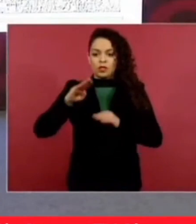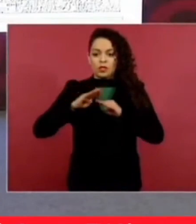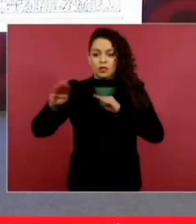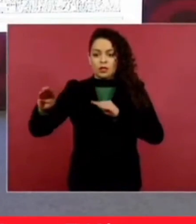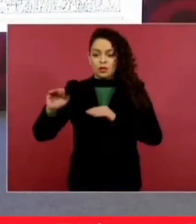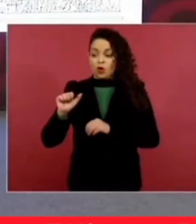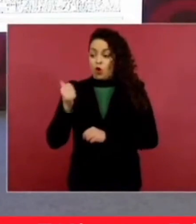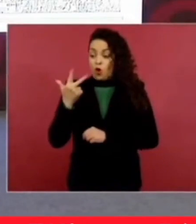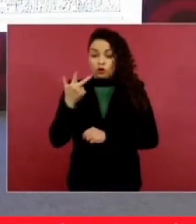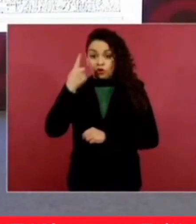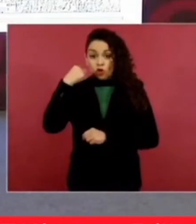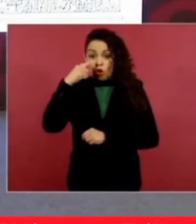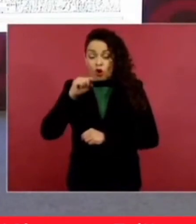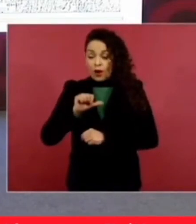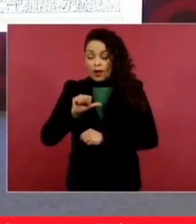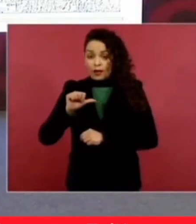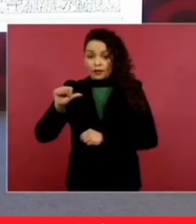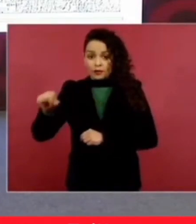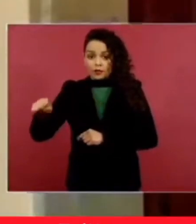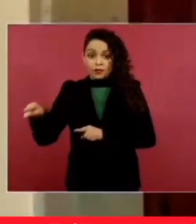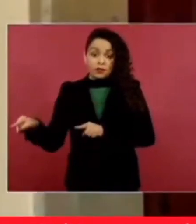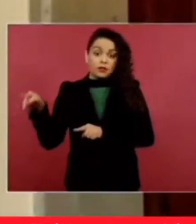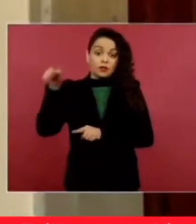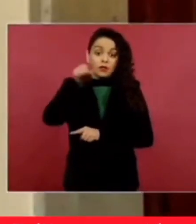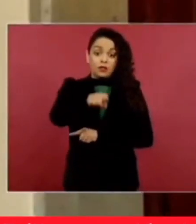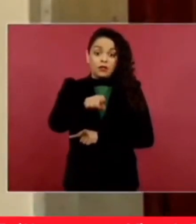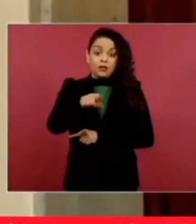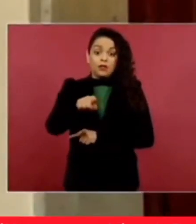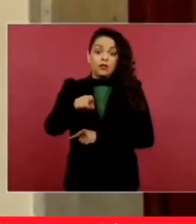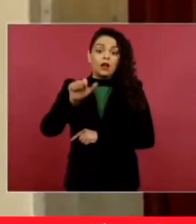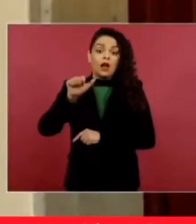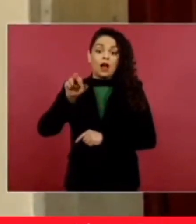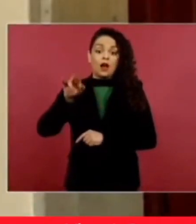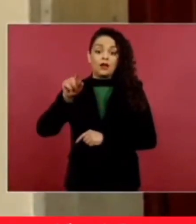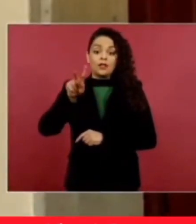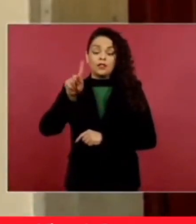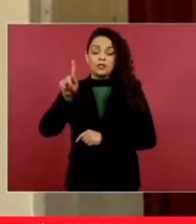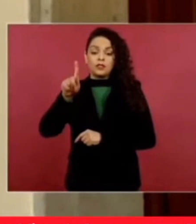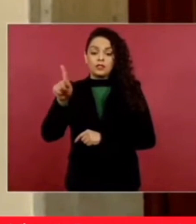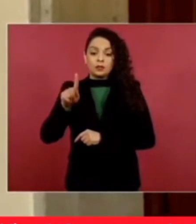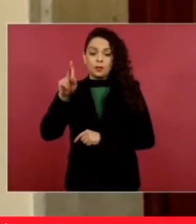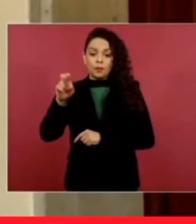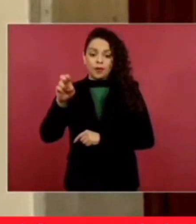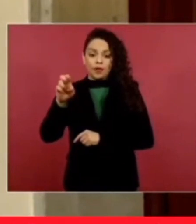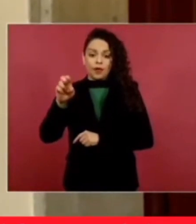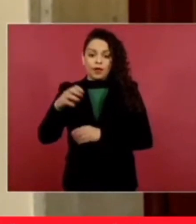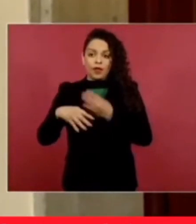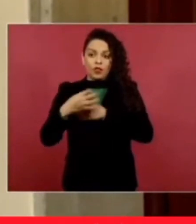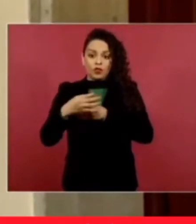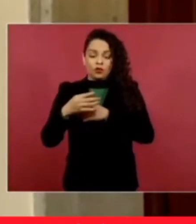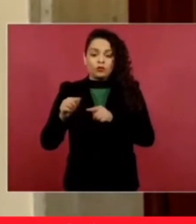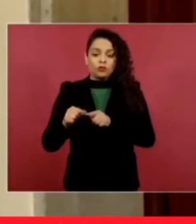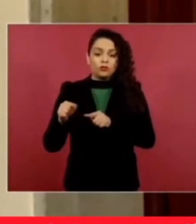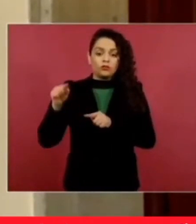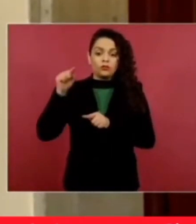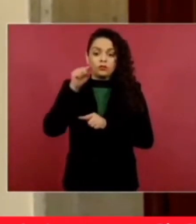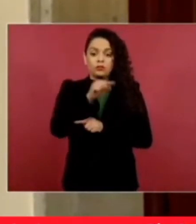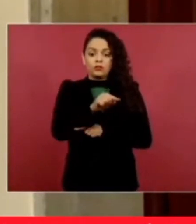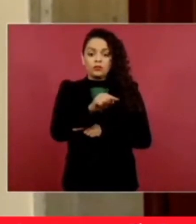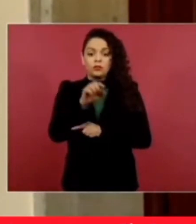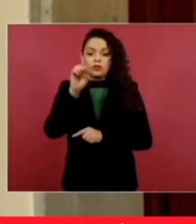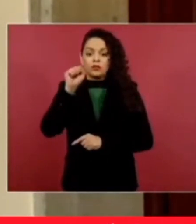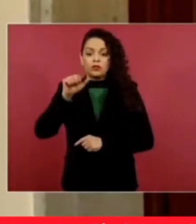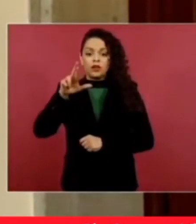a Arispe, que es 80 kilómetros, y 33.5 horas a San Rafael de Ures, que